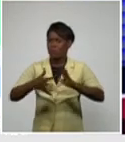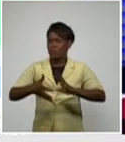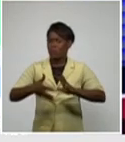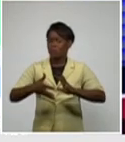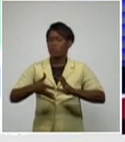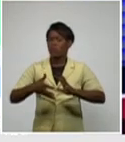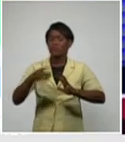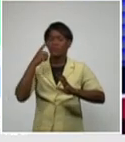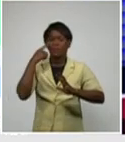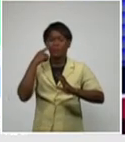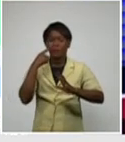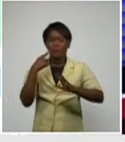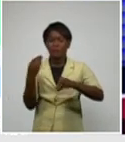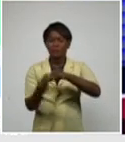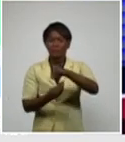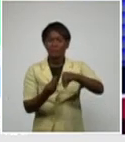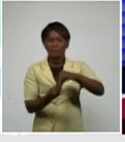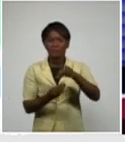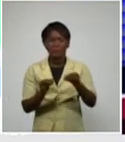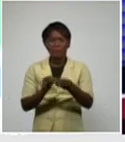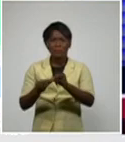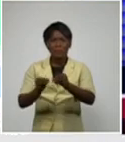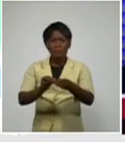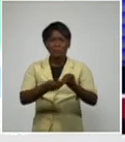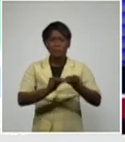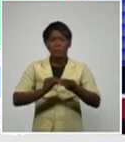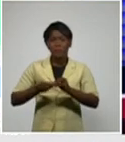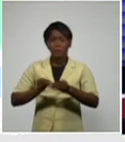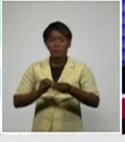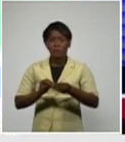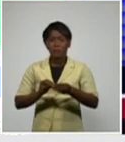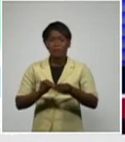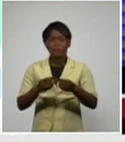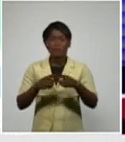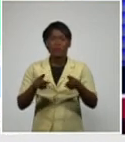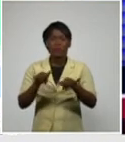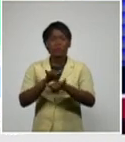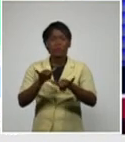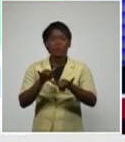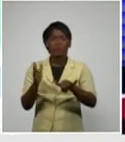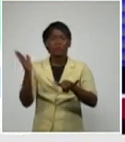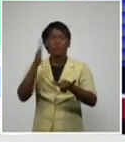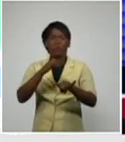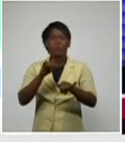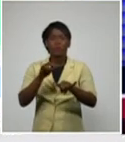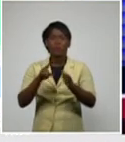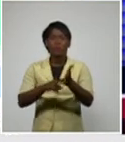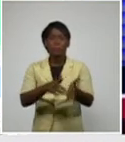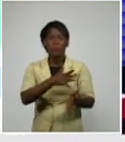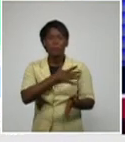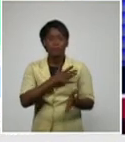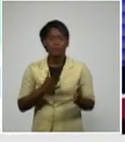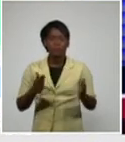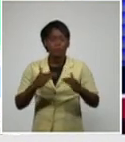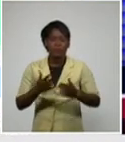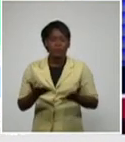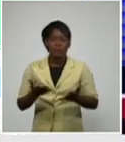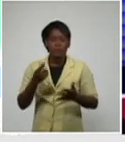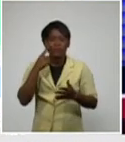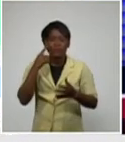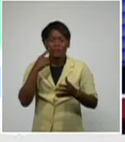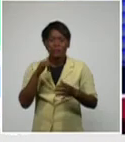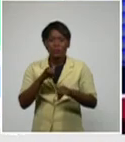transmisión, todavía con no uniformidad. Ayer también veíamos un artículo creo